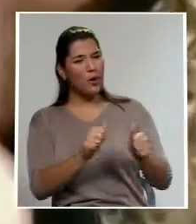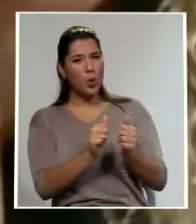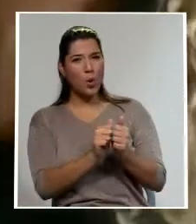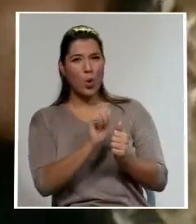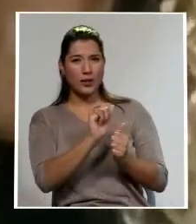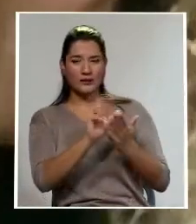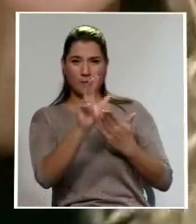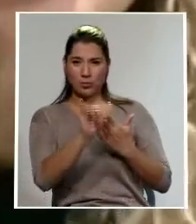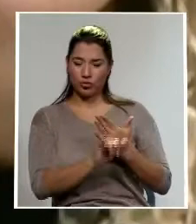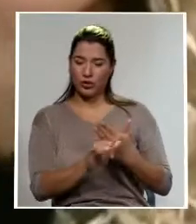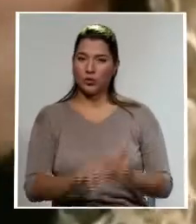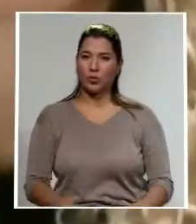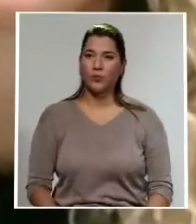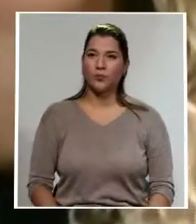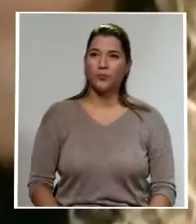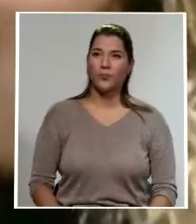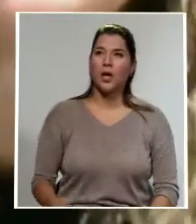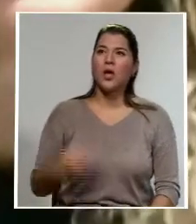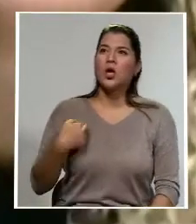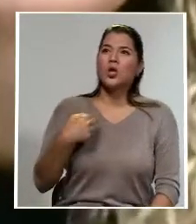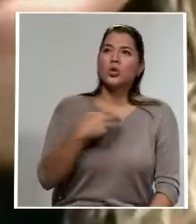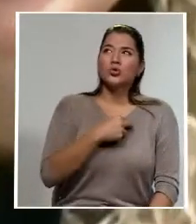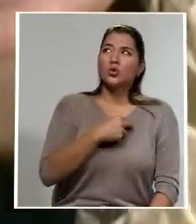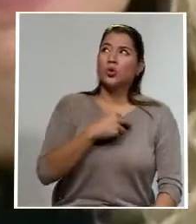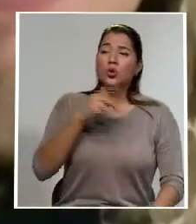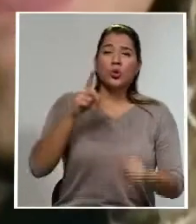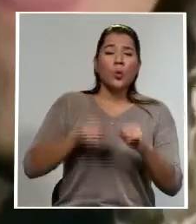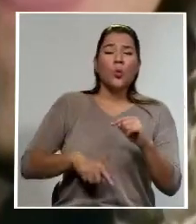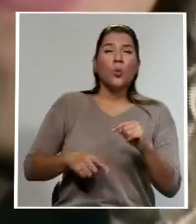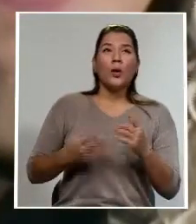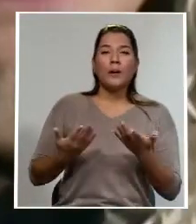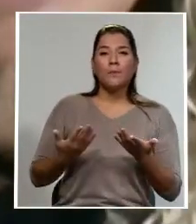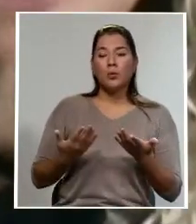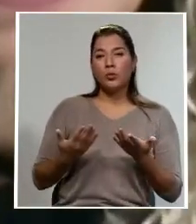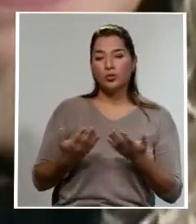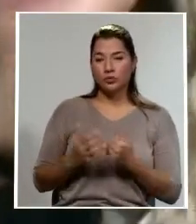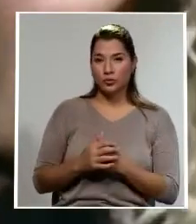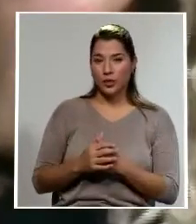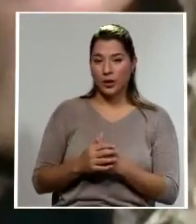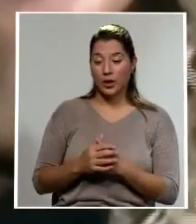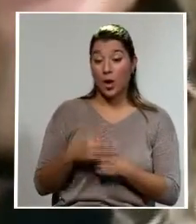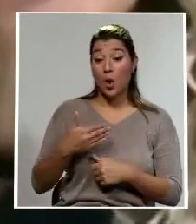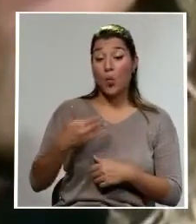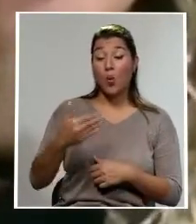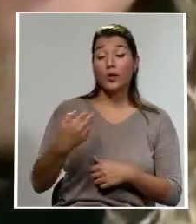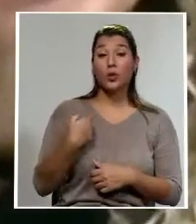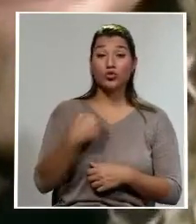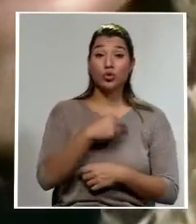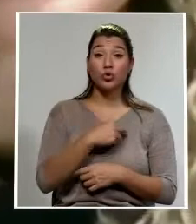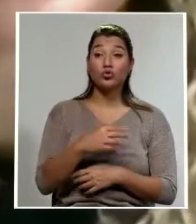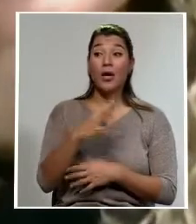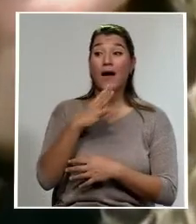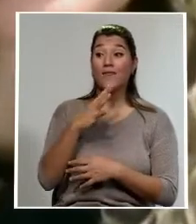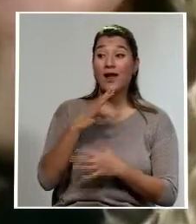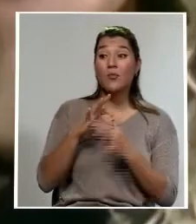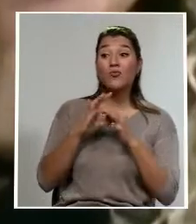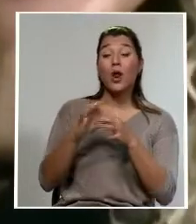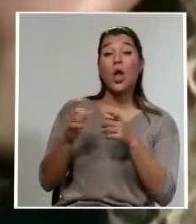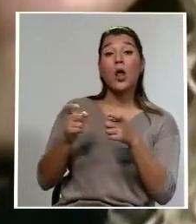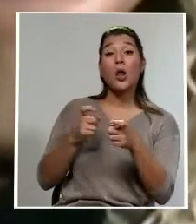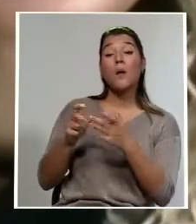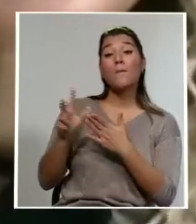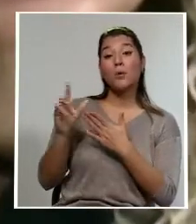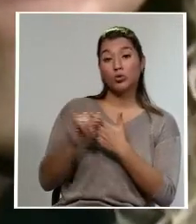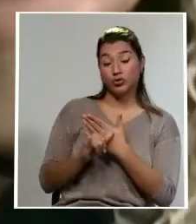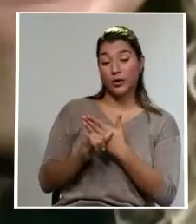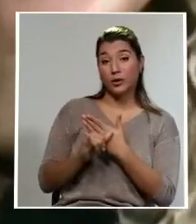Viera que lo hemos podido mitigar, o sea, cuando hablamos de gerencia de proyectos, una de las gestiones que